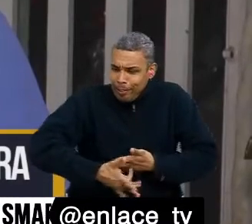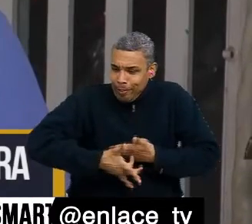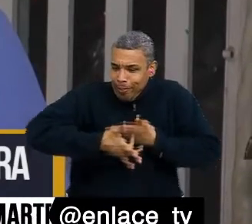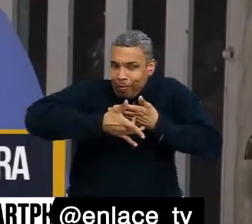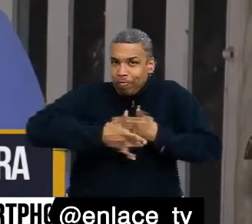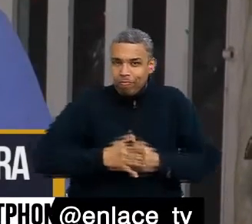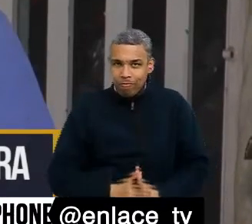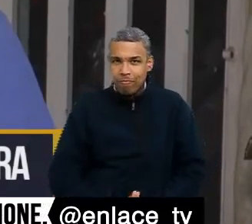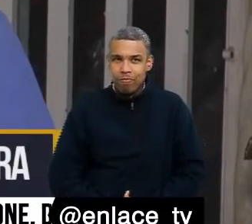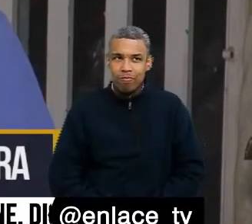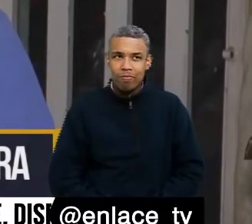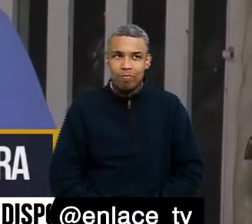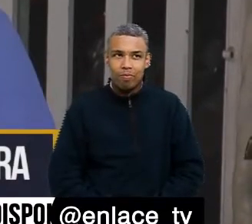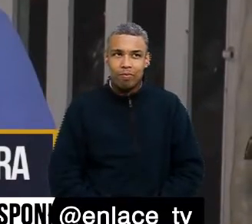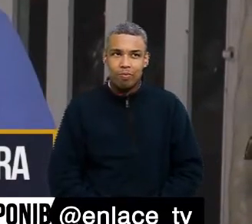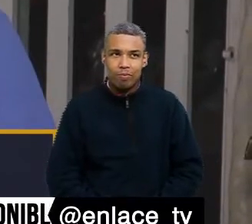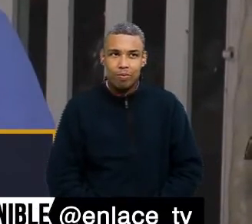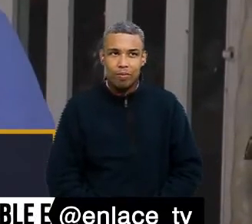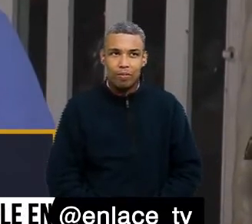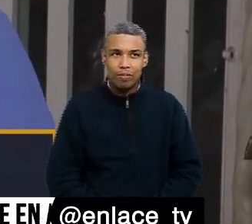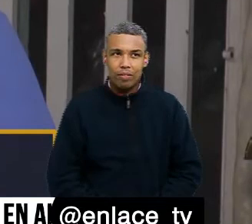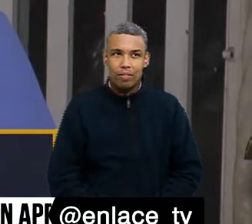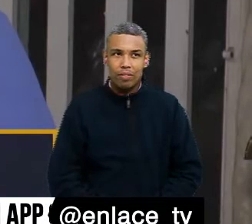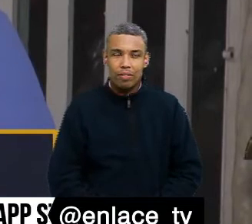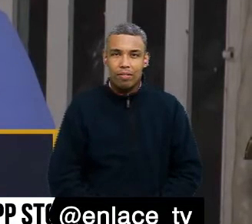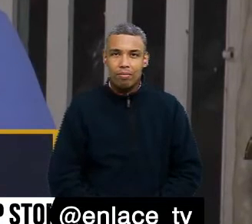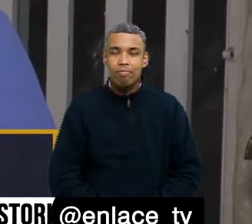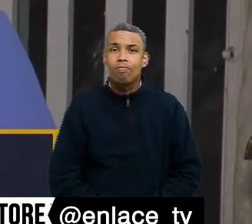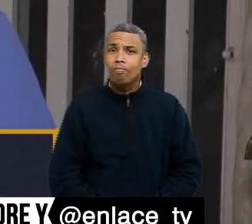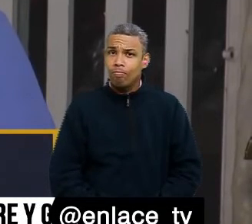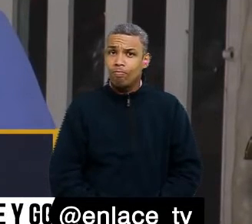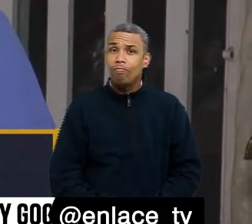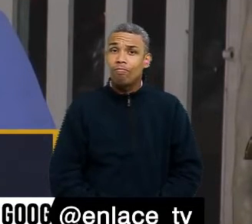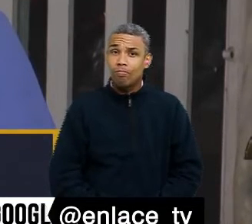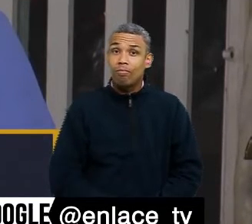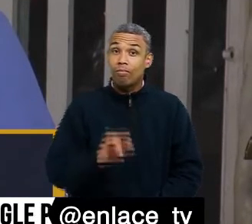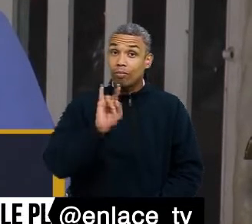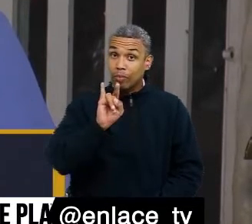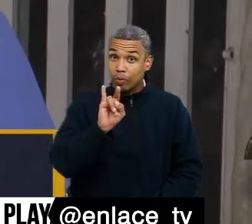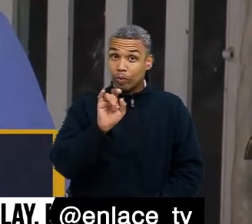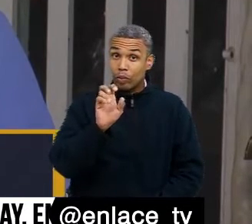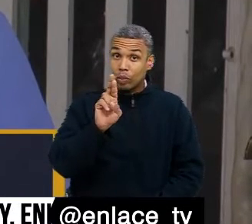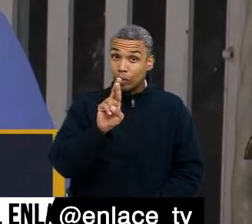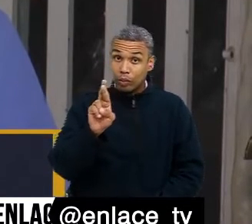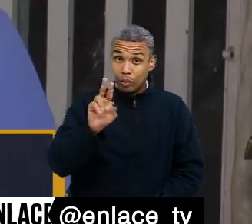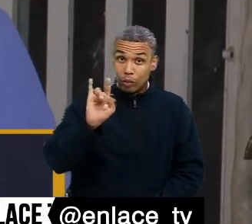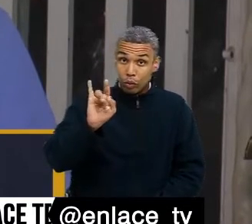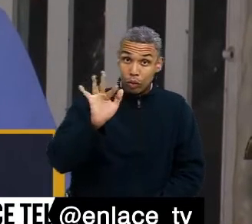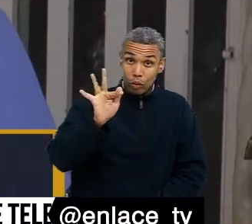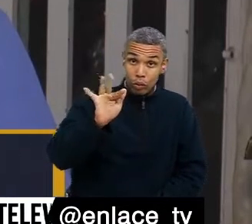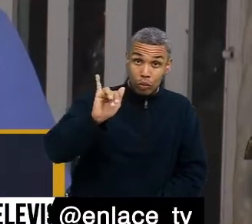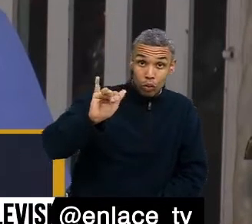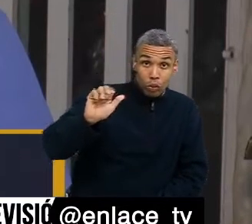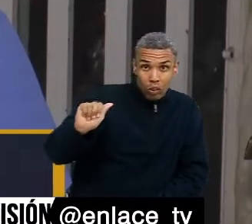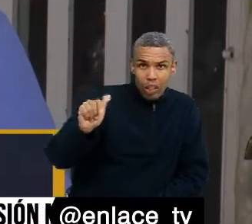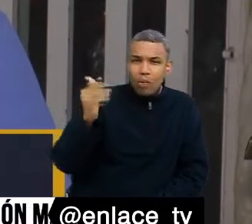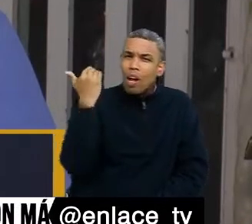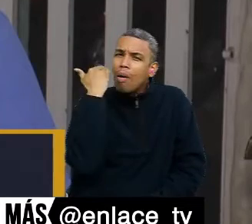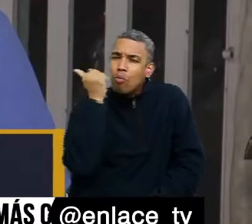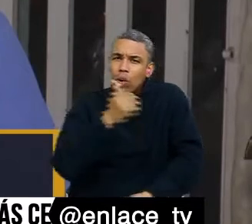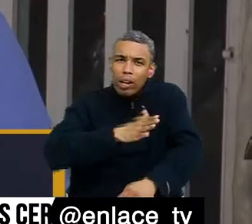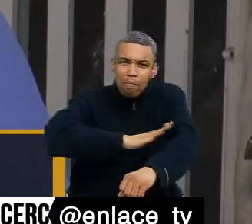ley impulsada por María Isabel Urrutia. Esa mujer ha trabajado muchísimo porque ella sabe qué es lo que se sufre